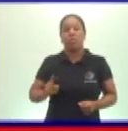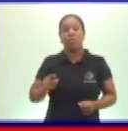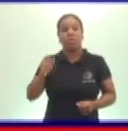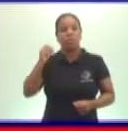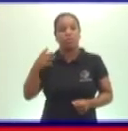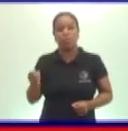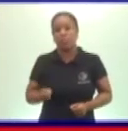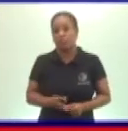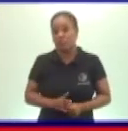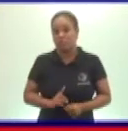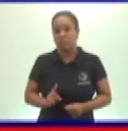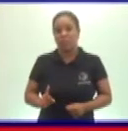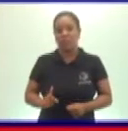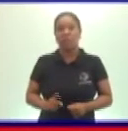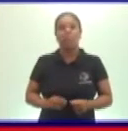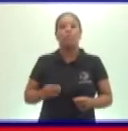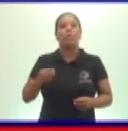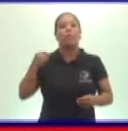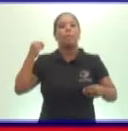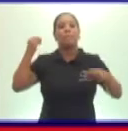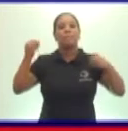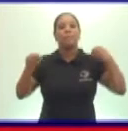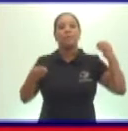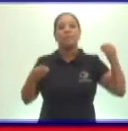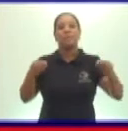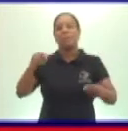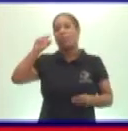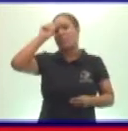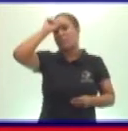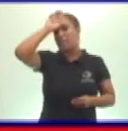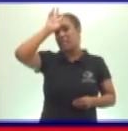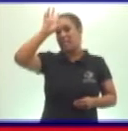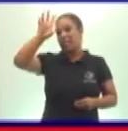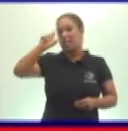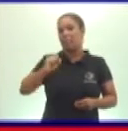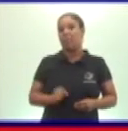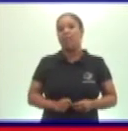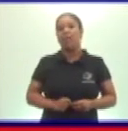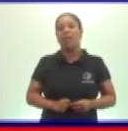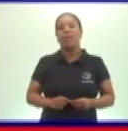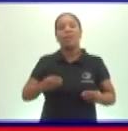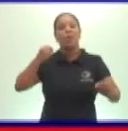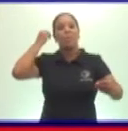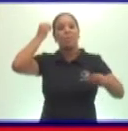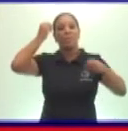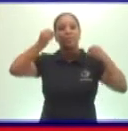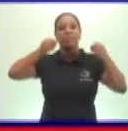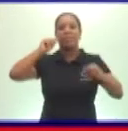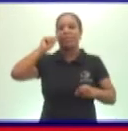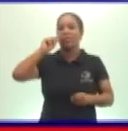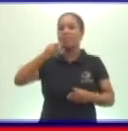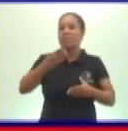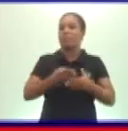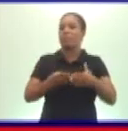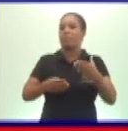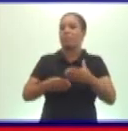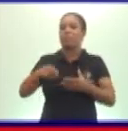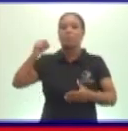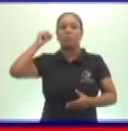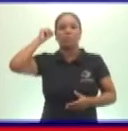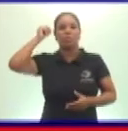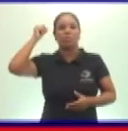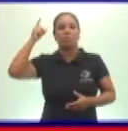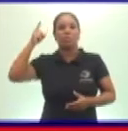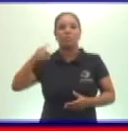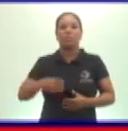farsantes que pensaban, los ideólogos alemanes que pensaban que esa construcción ideológica